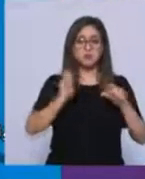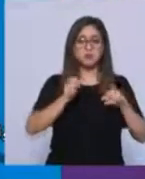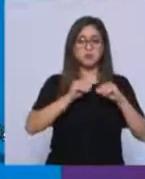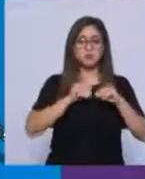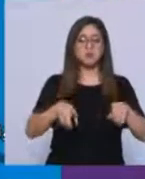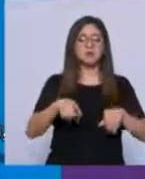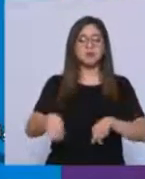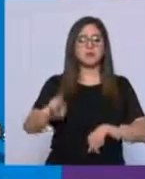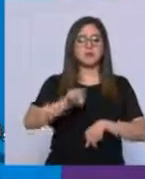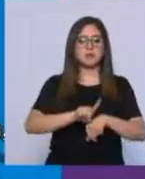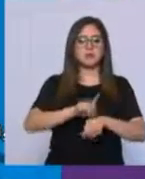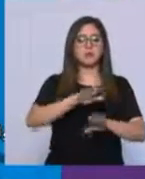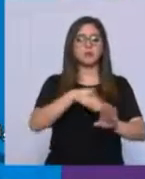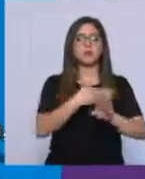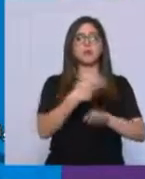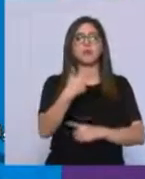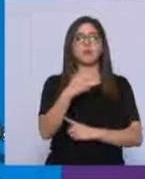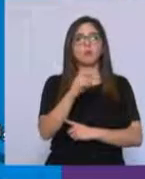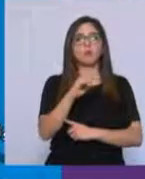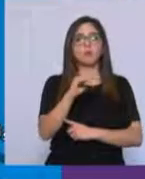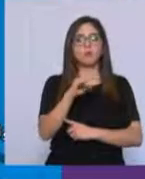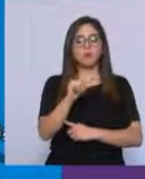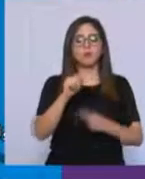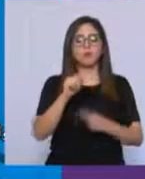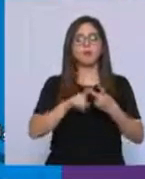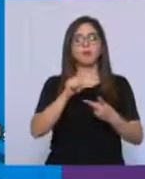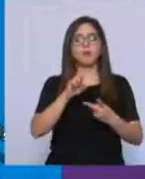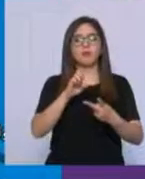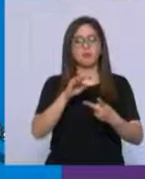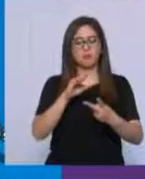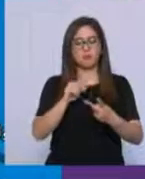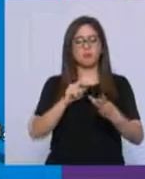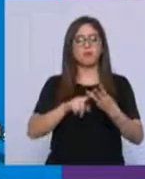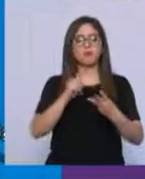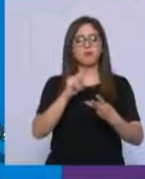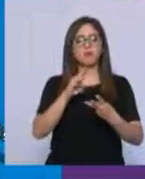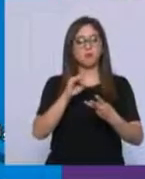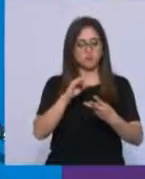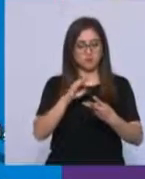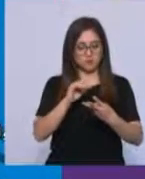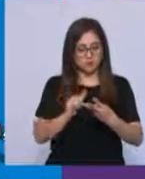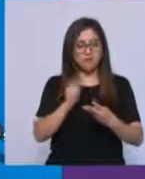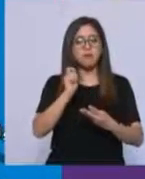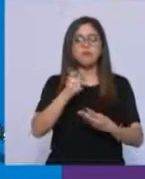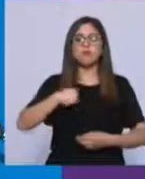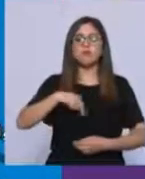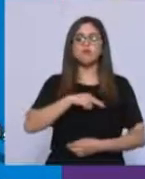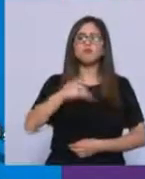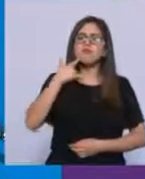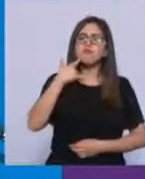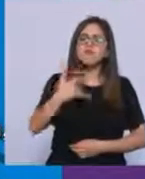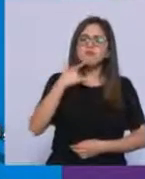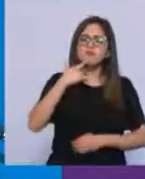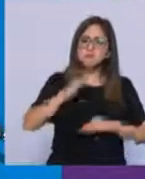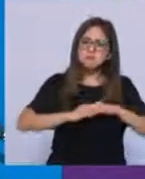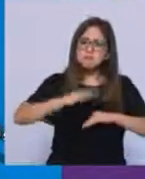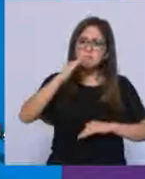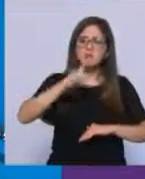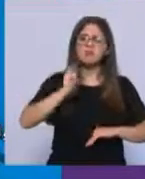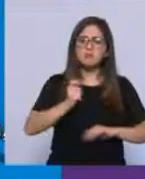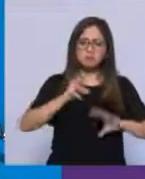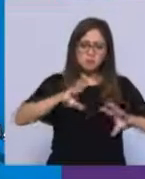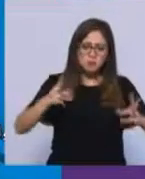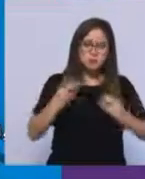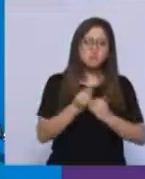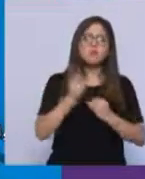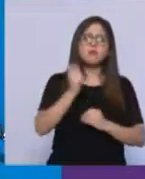contra la homofobia, transfobia, lesfobia y bisfobia. Y pues vamos a luchar por más porque nosotros somos